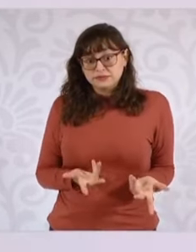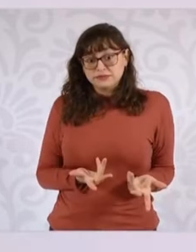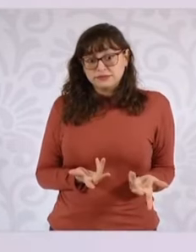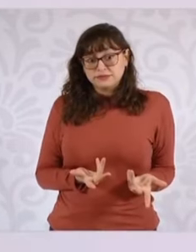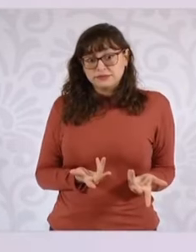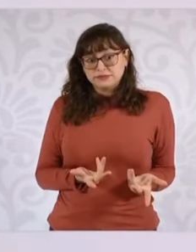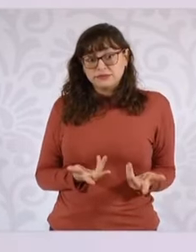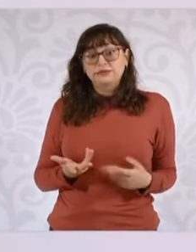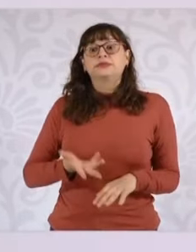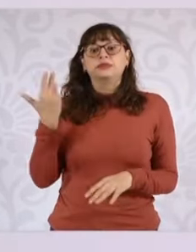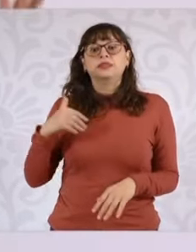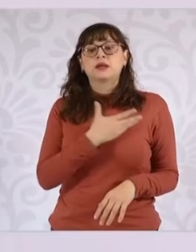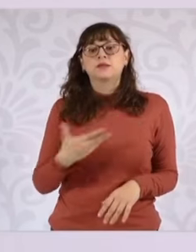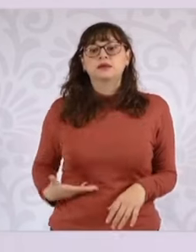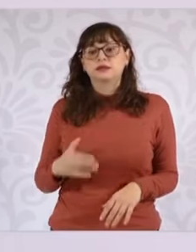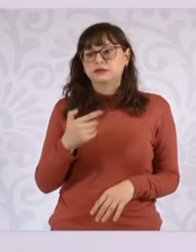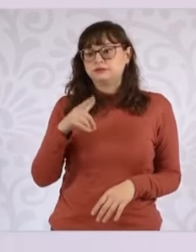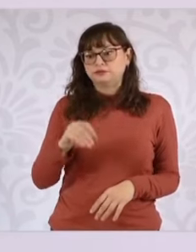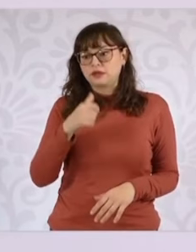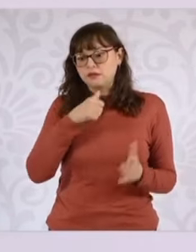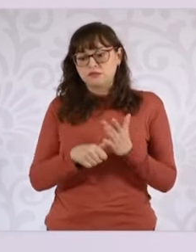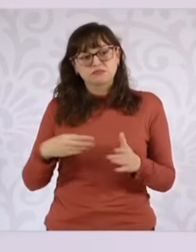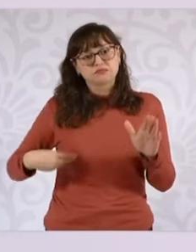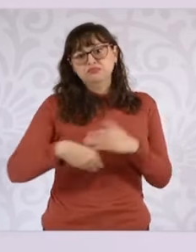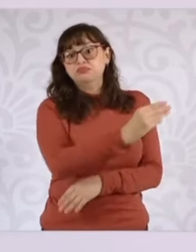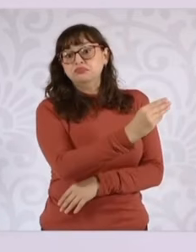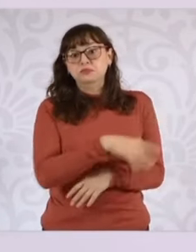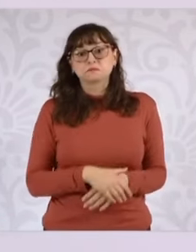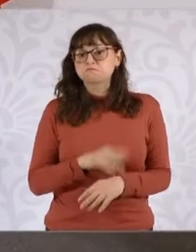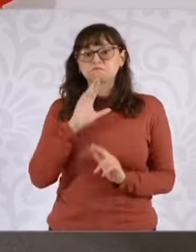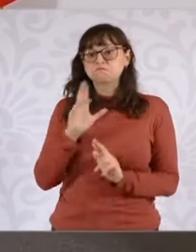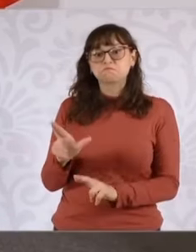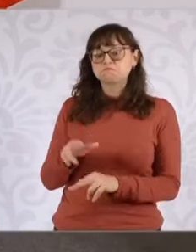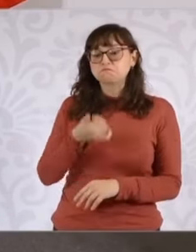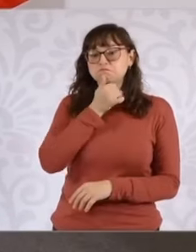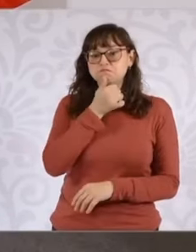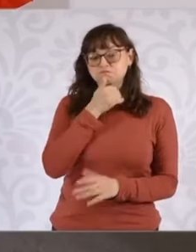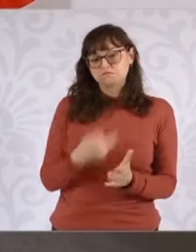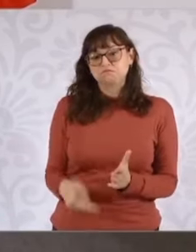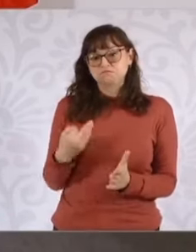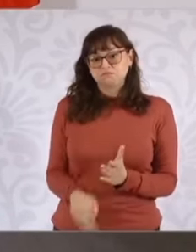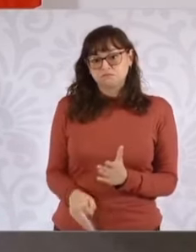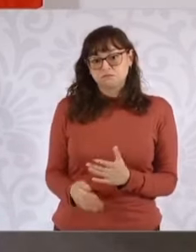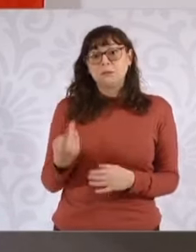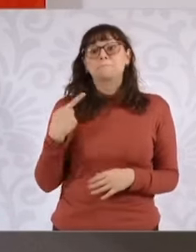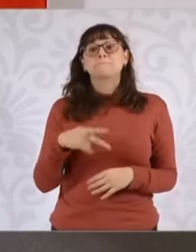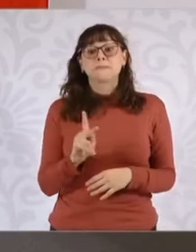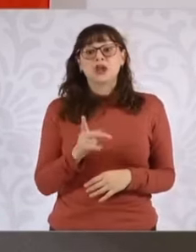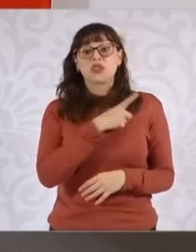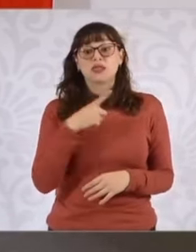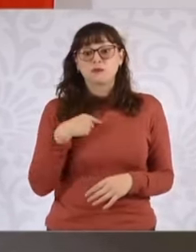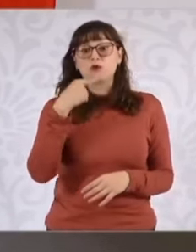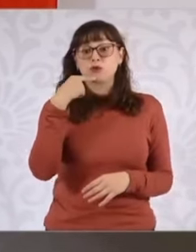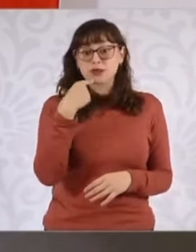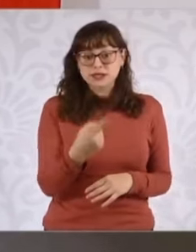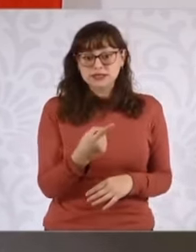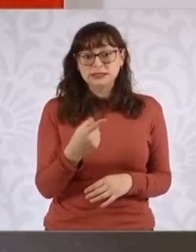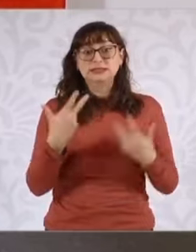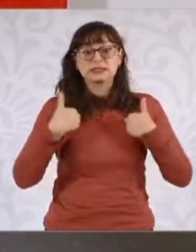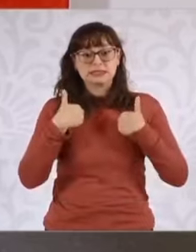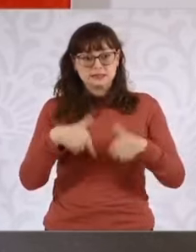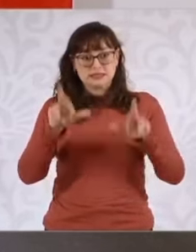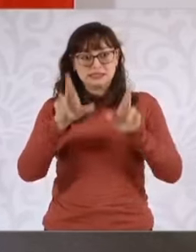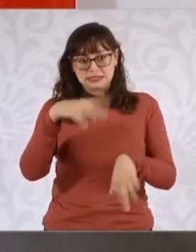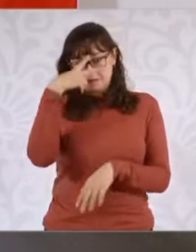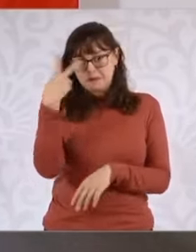en su momento el presidente López Obrador no ha sido suficientemente contestada. Pero es importante que se sepa que el canciller Juan Ramón de la Fuente,